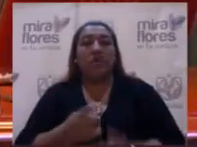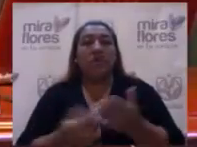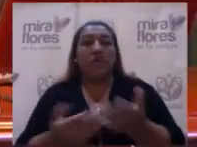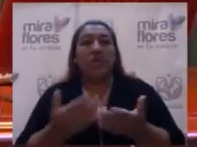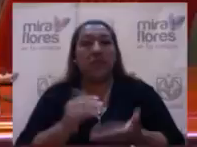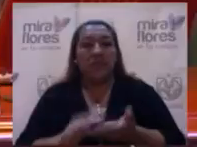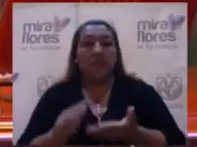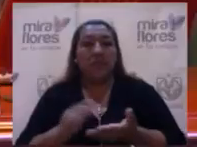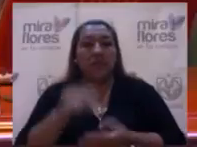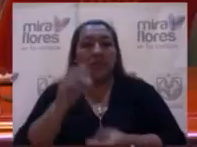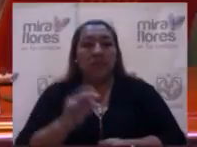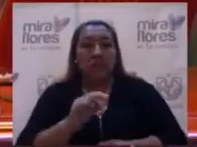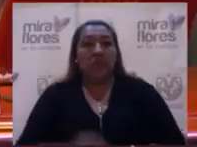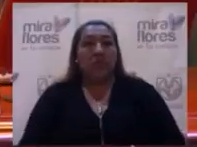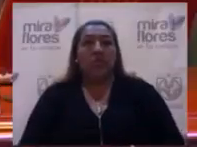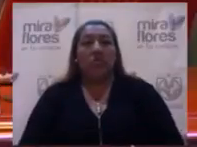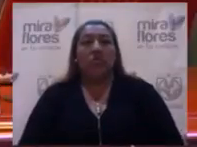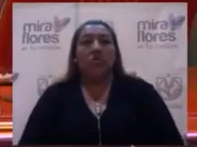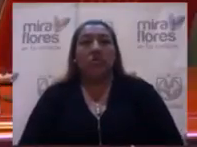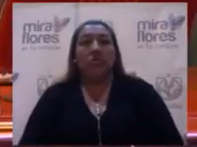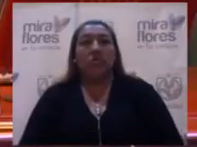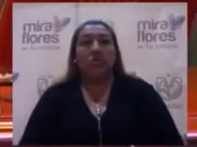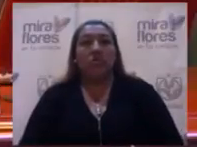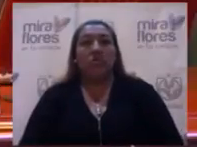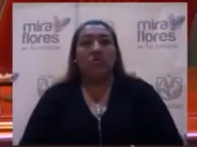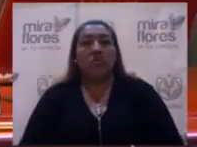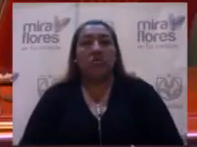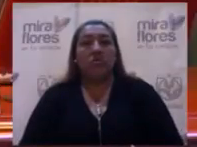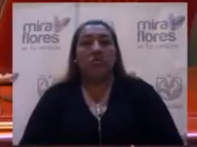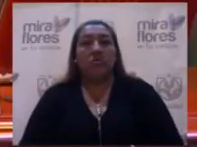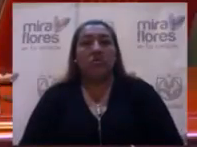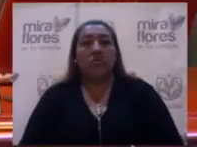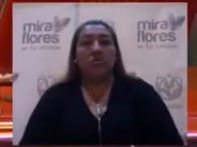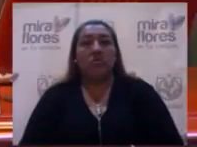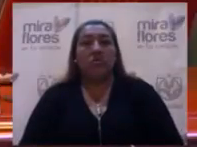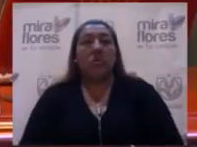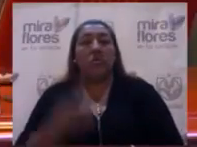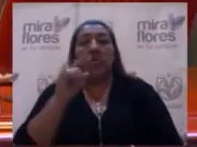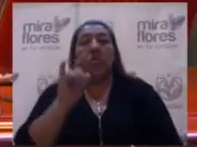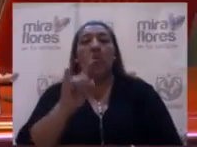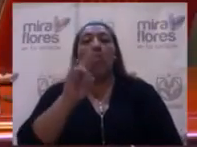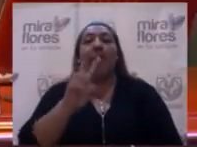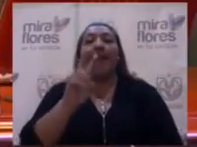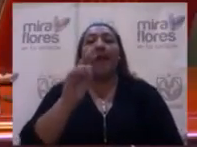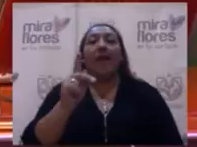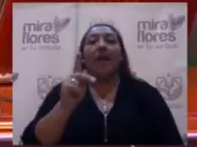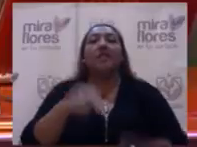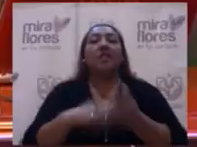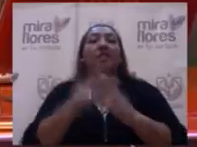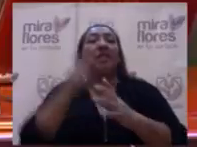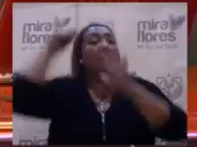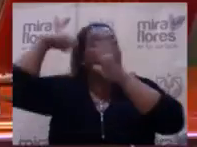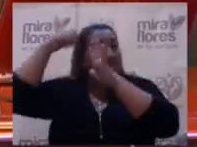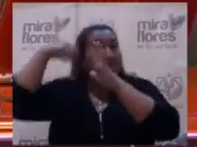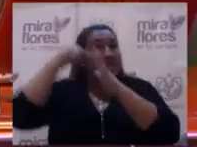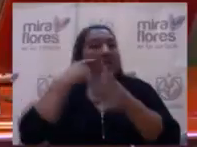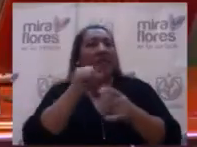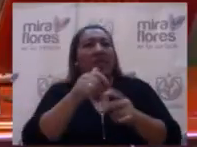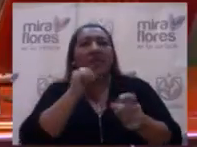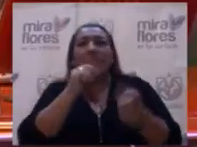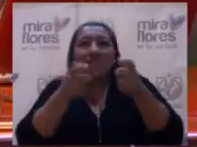los cines UBK por simple y llanamente el cambio de condiciones de lo que se les había